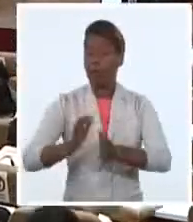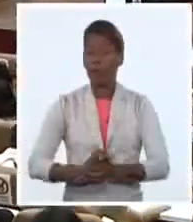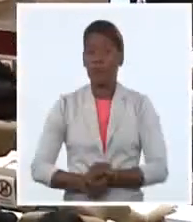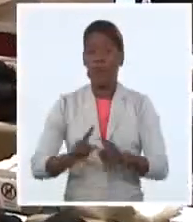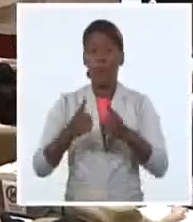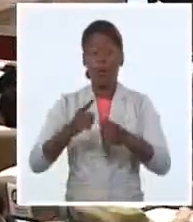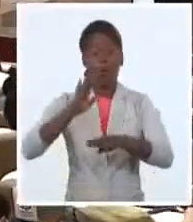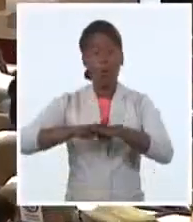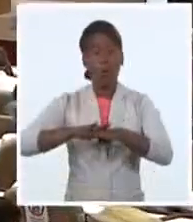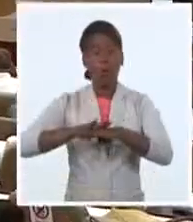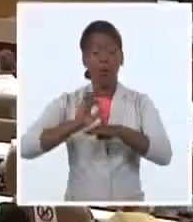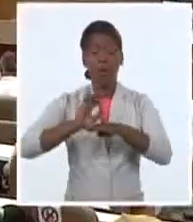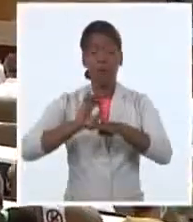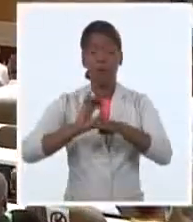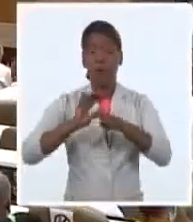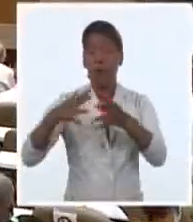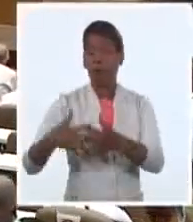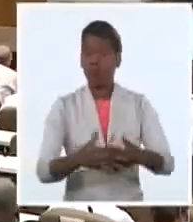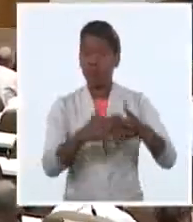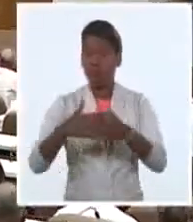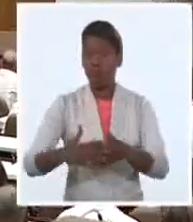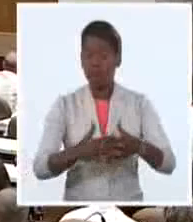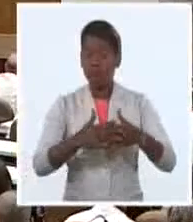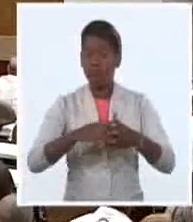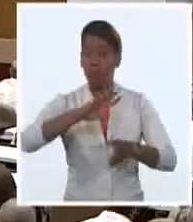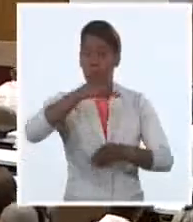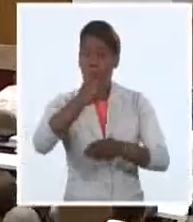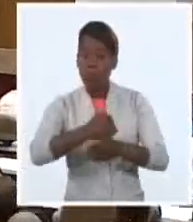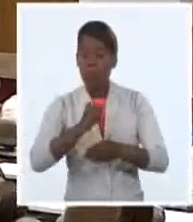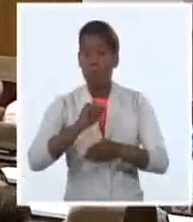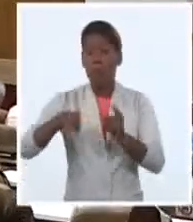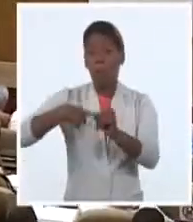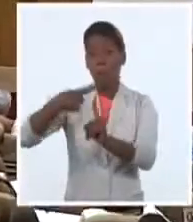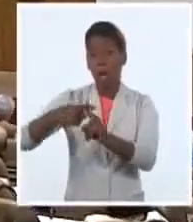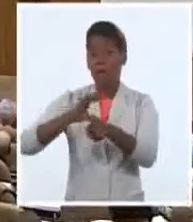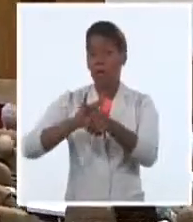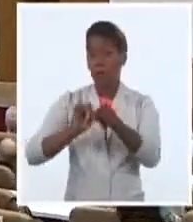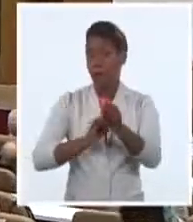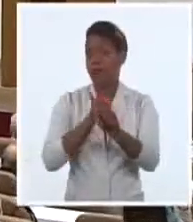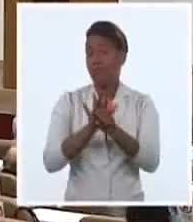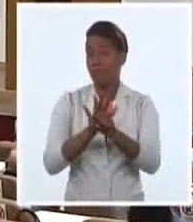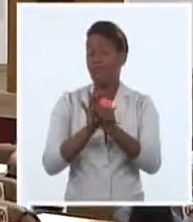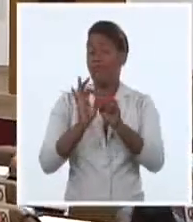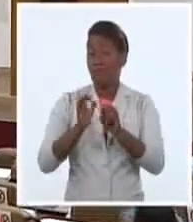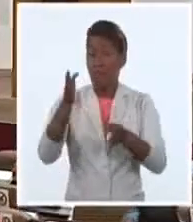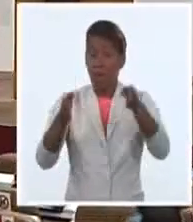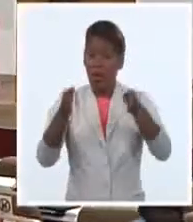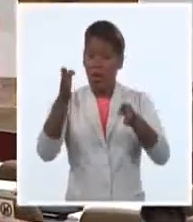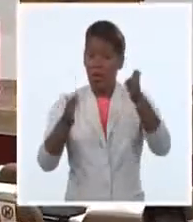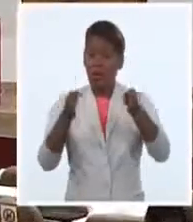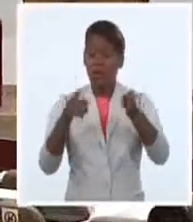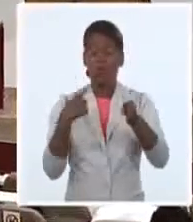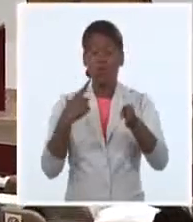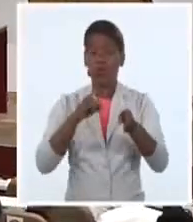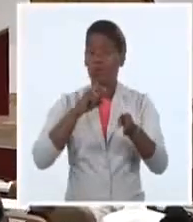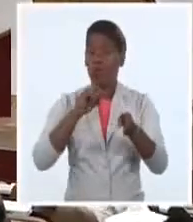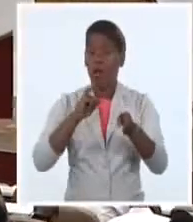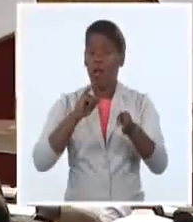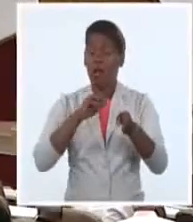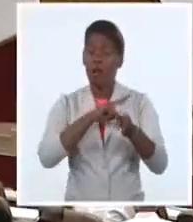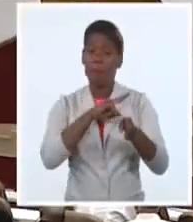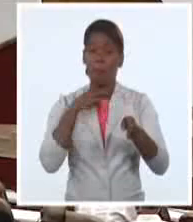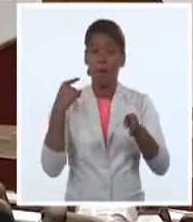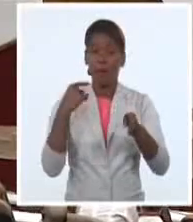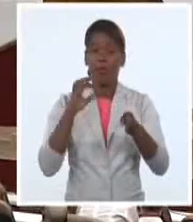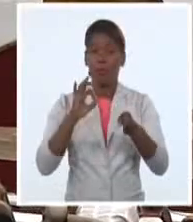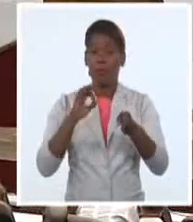del bloqueo y el escalamiento de la pandemia provocaron que en este periodo el país dejara de percibir más de 3.000 millones de dólares en